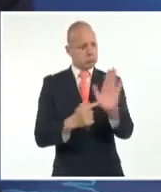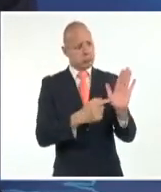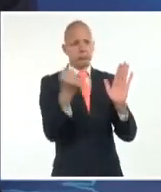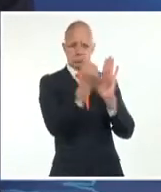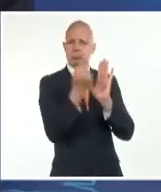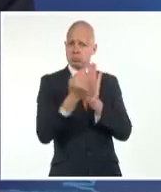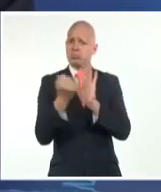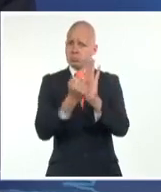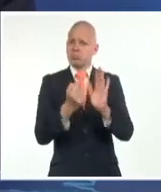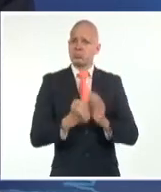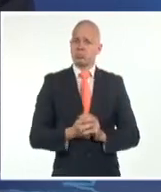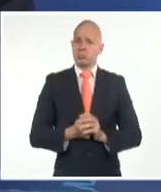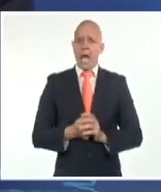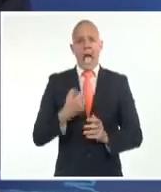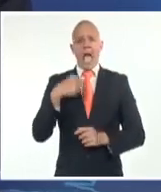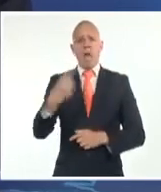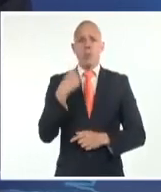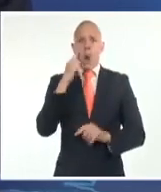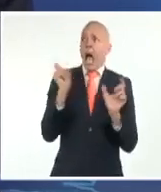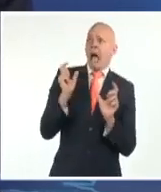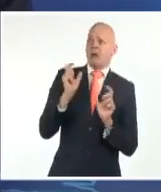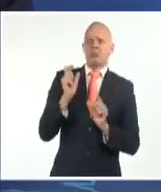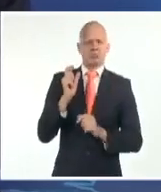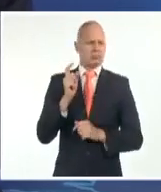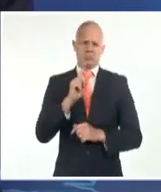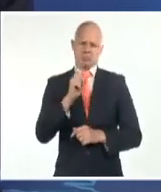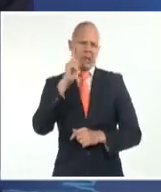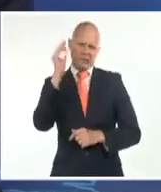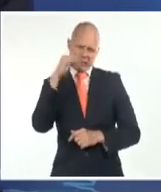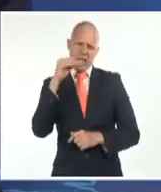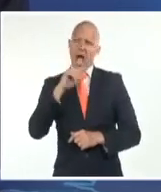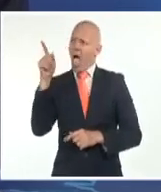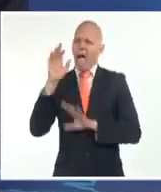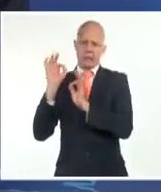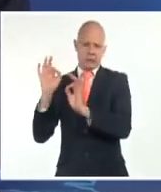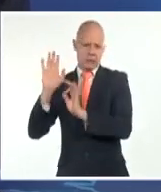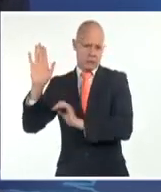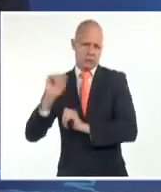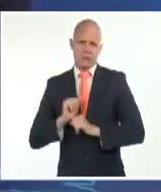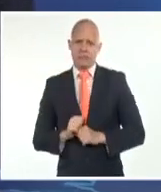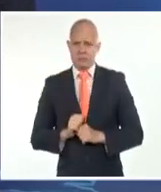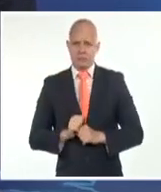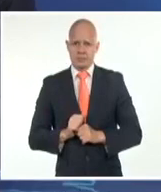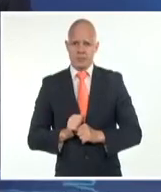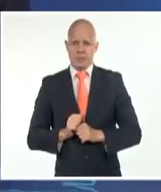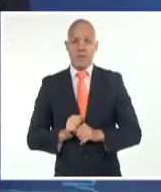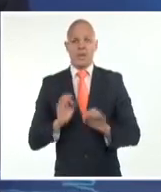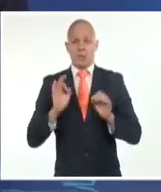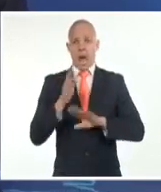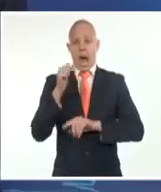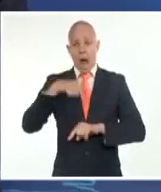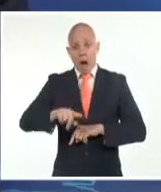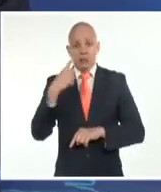acciones, son propias del doble rasero que les anima, de la doble moral que les caracteriza. Con esta maniobra